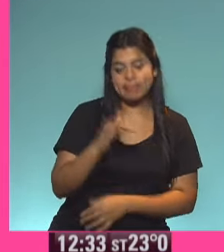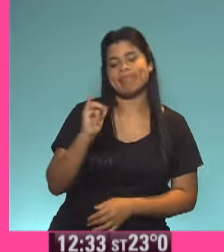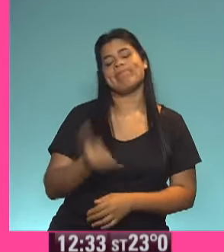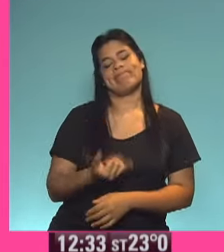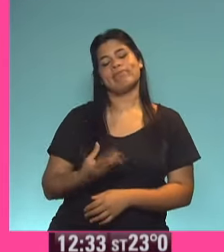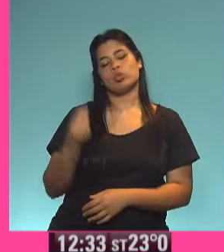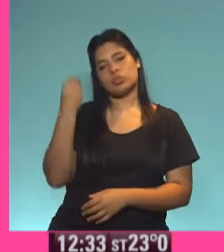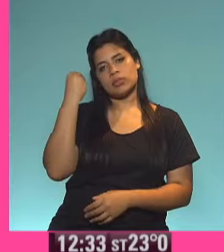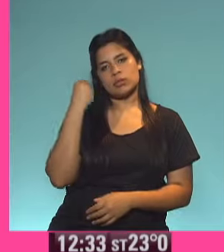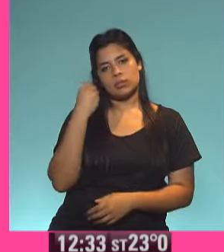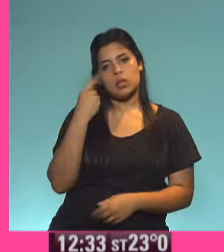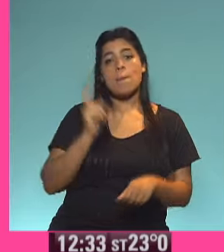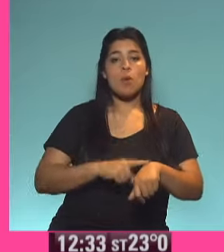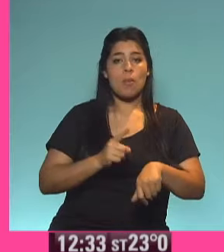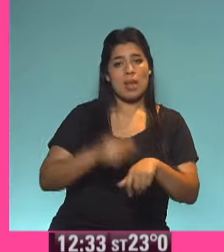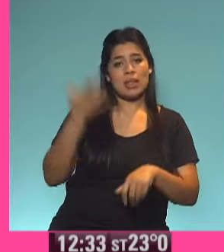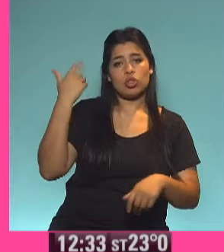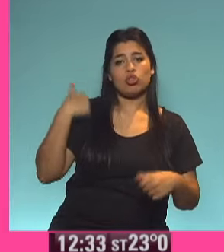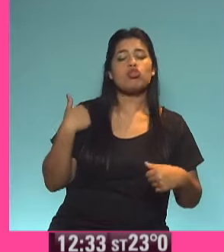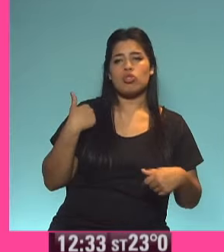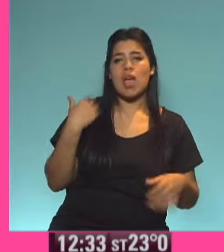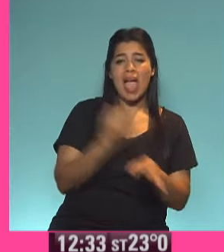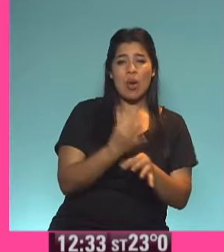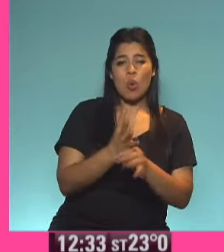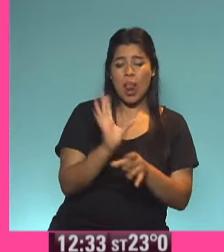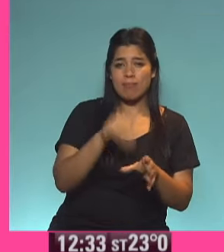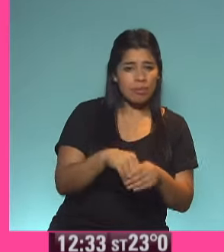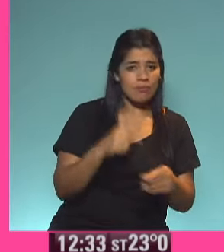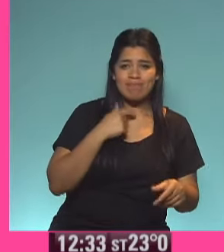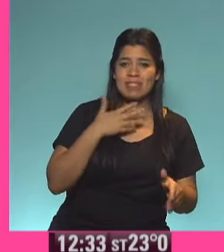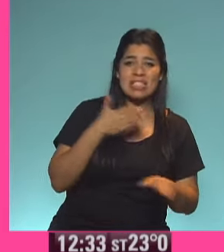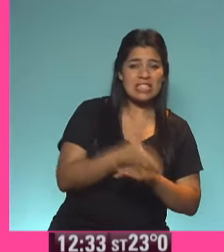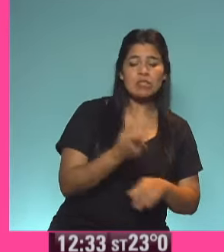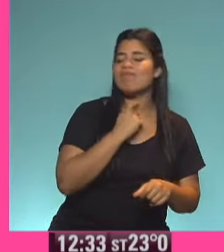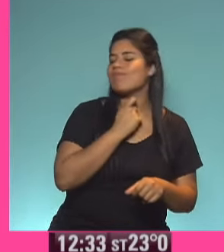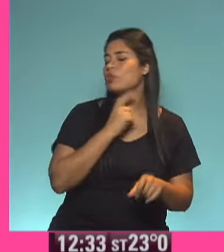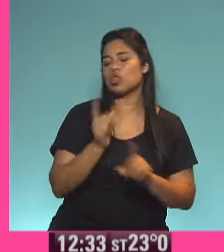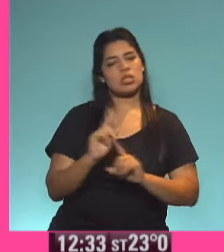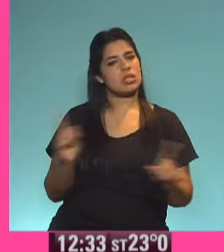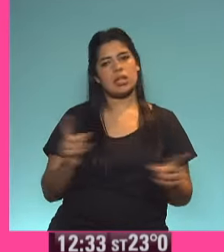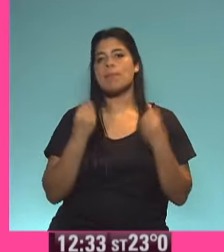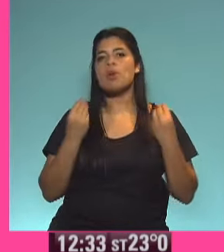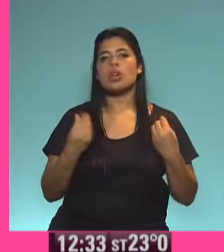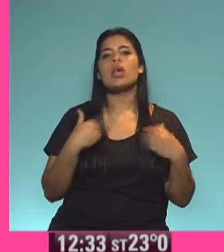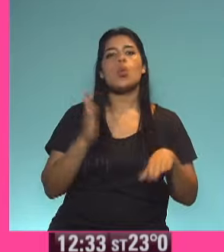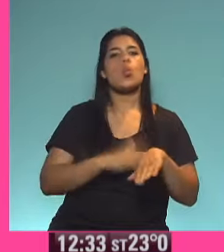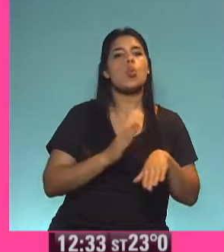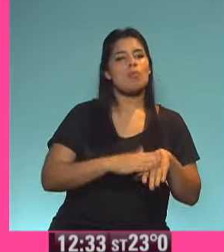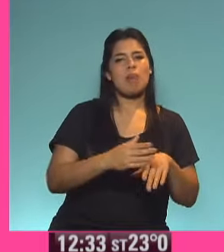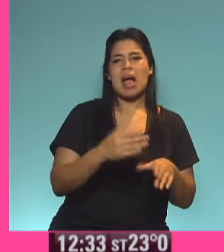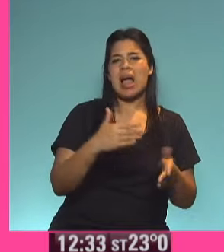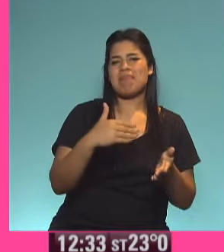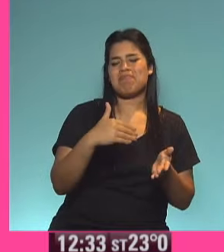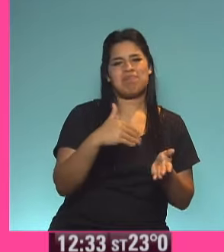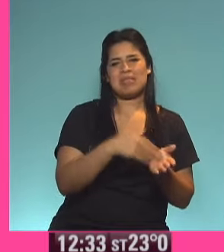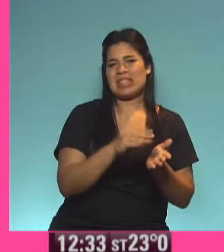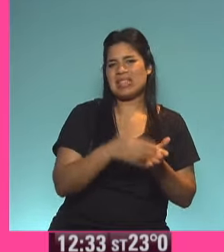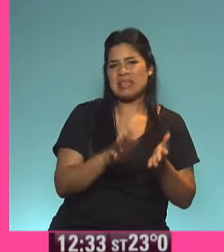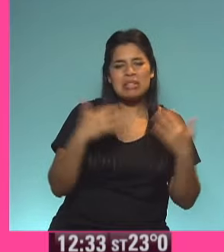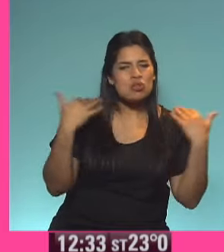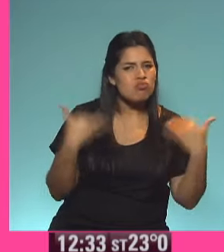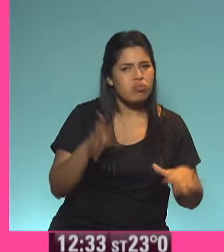un momento no quería ir al colegio de tanto racismo que había. Yo gritaba básicamente que había racismo, que me estaban tratando mal, que me